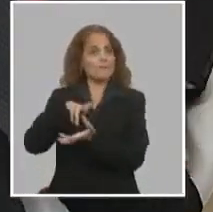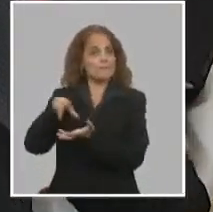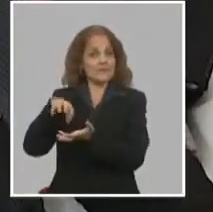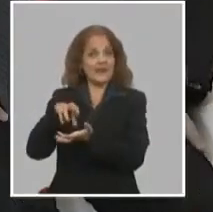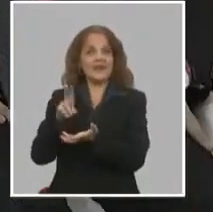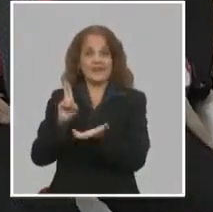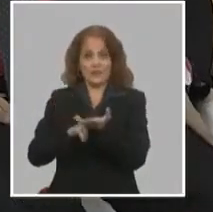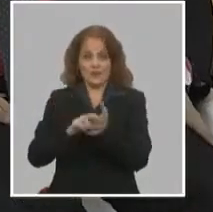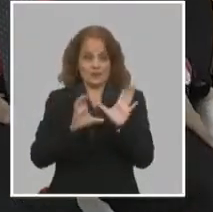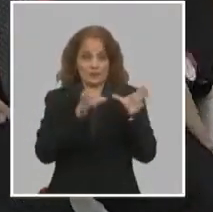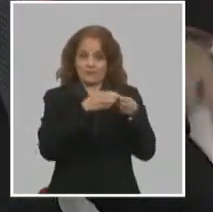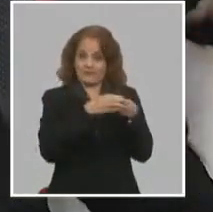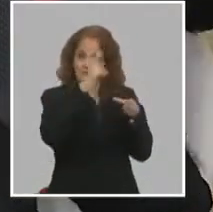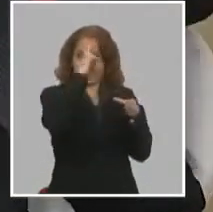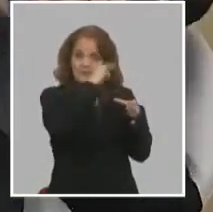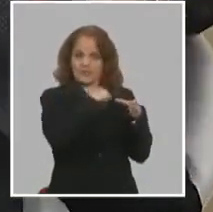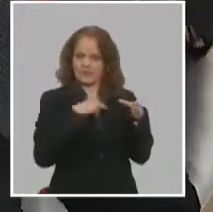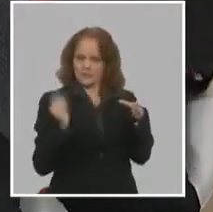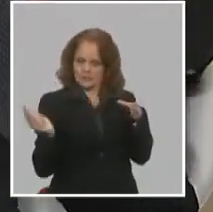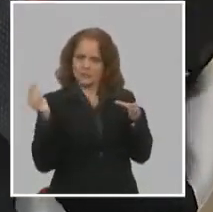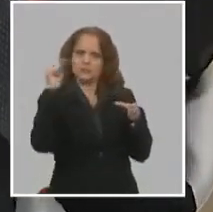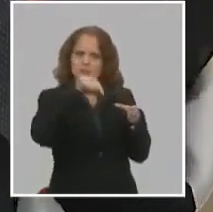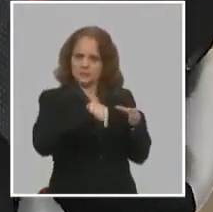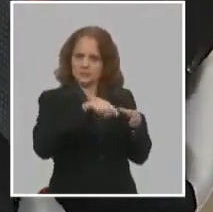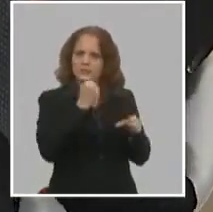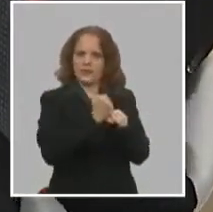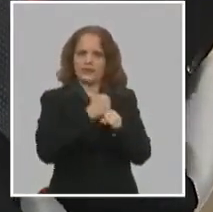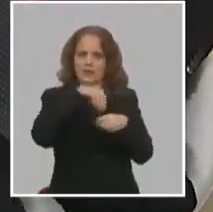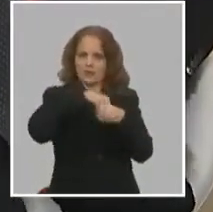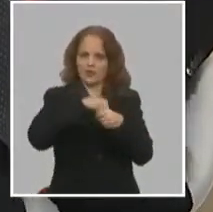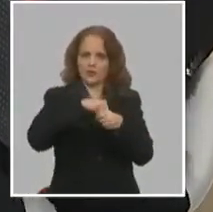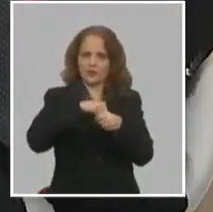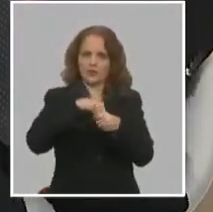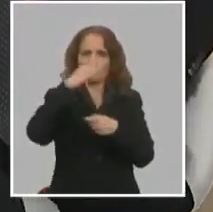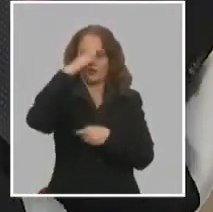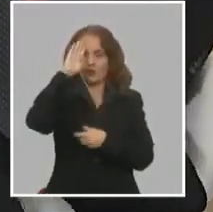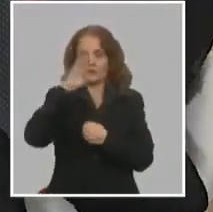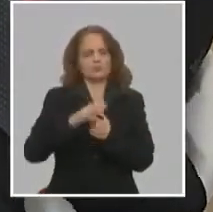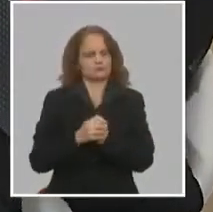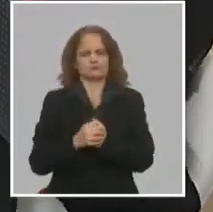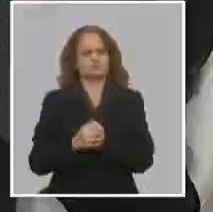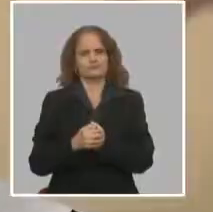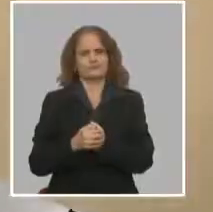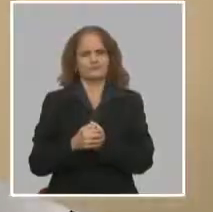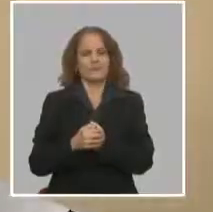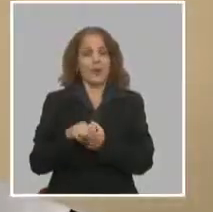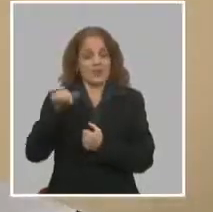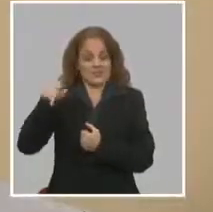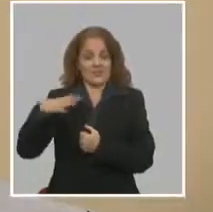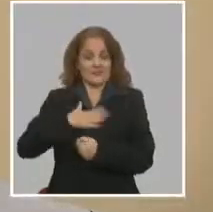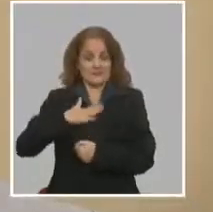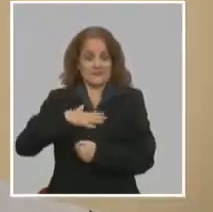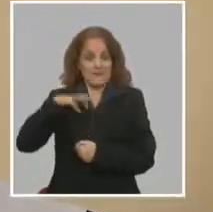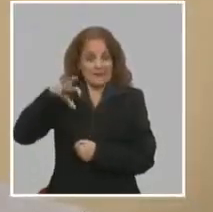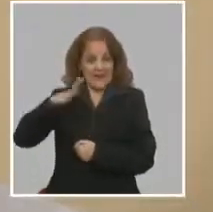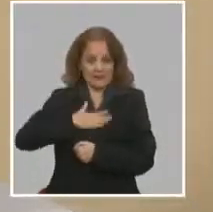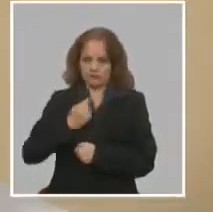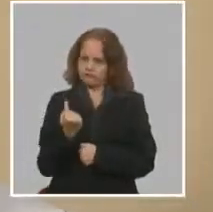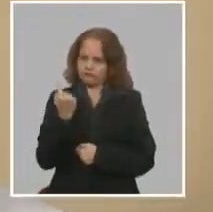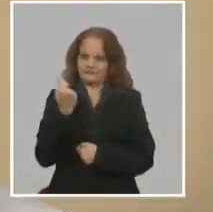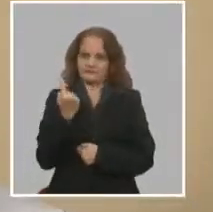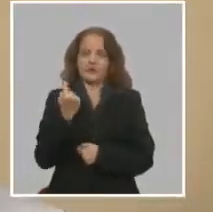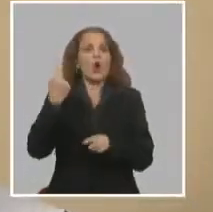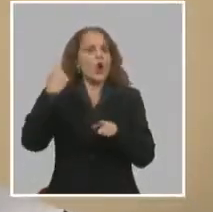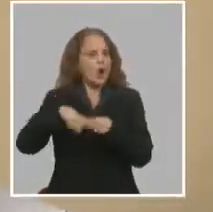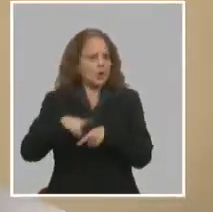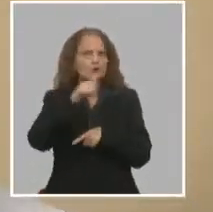las misiones del contingente Henry Riff, bueno, ¿están todos incorporados en esta batalla ahora? Bueno, pinareño era yo solo en la brigada de todo. Sí, pero de las otras. De las otras están y